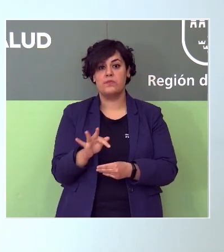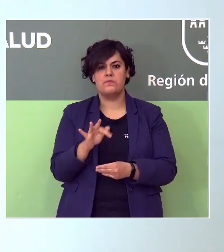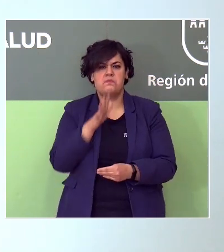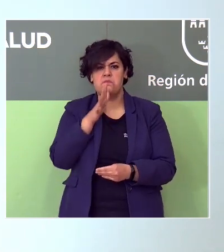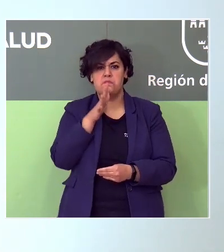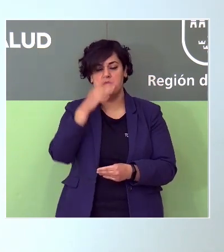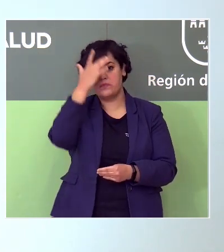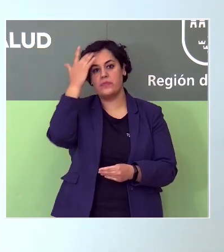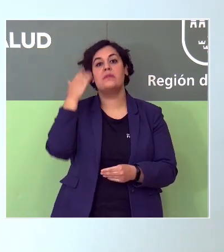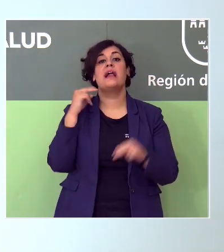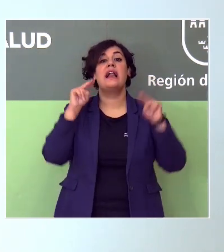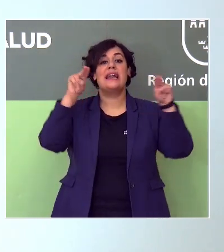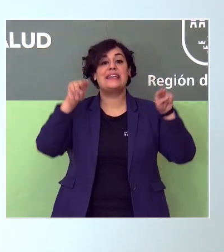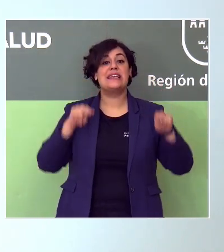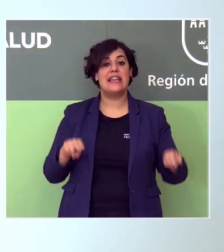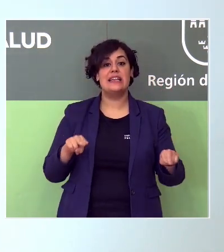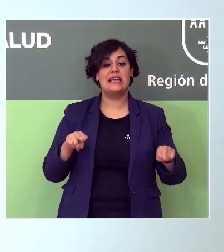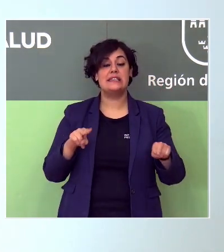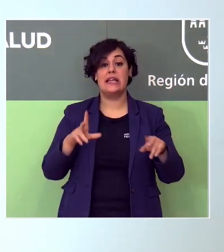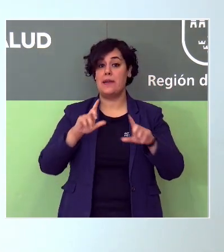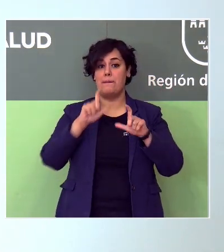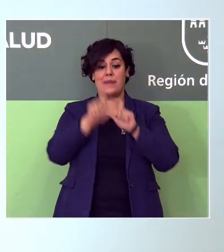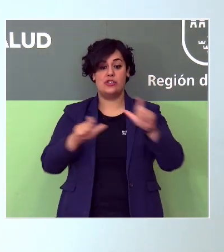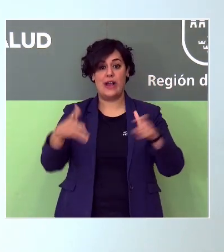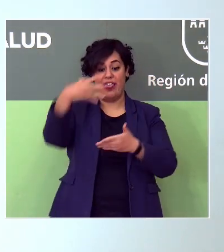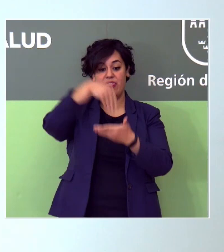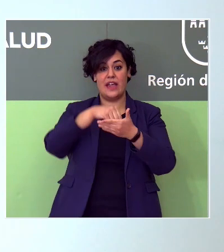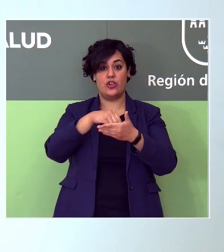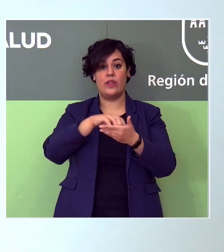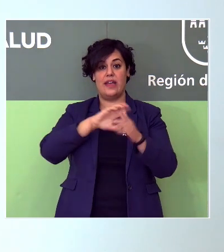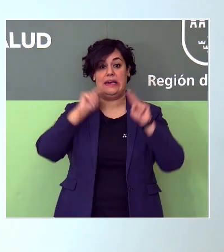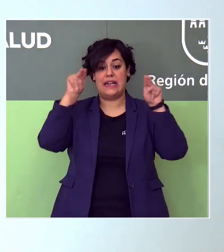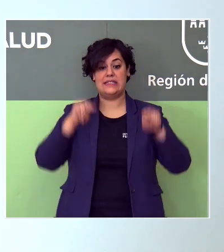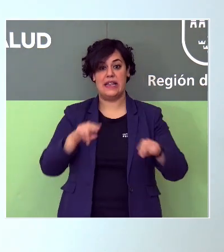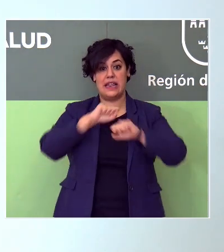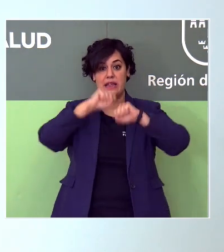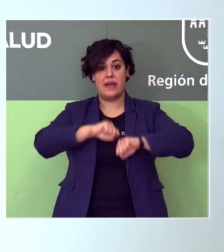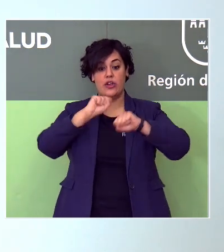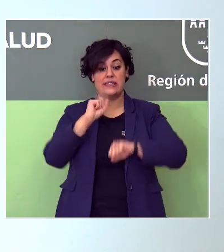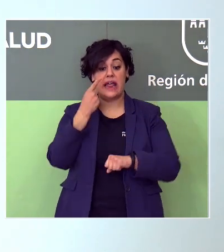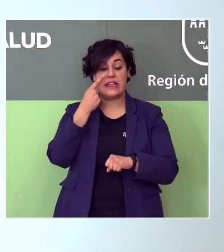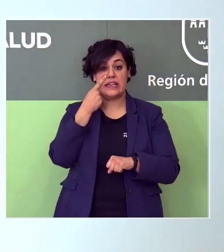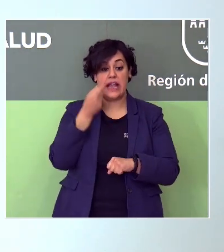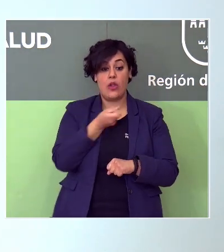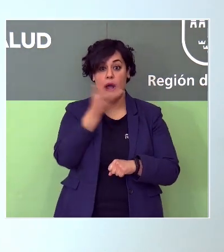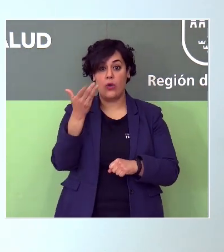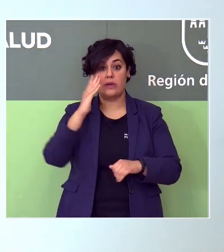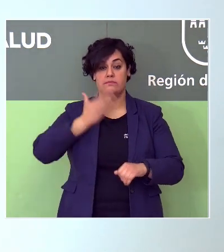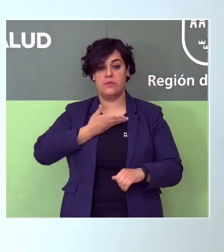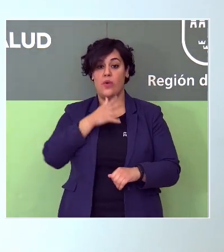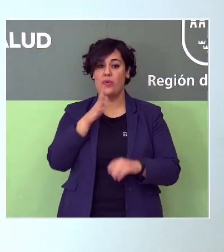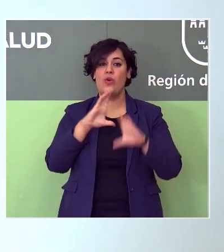para todos los residentes y trabajadores de las residencias de personas mayores donde se ha detectado algún caso, dada su especial